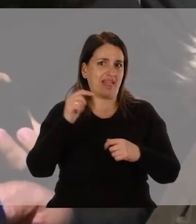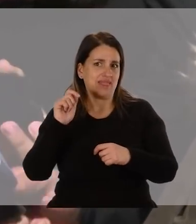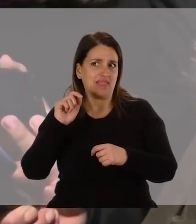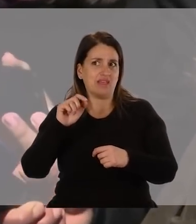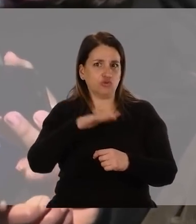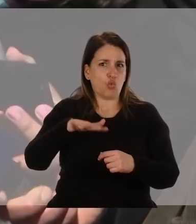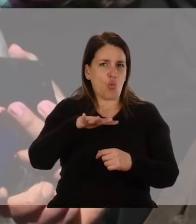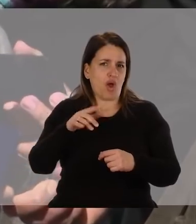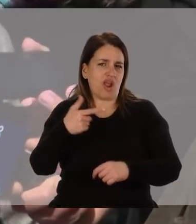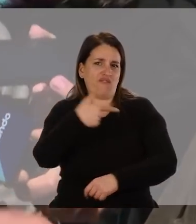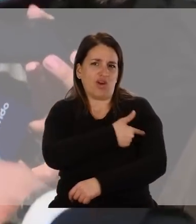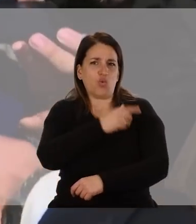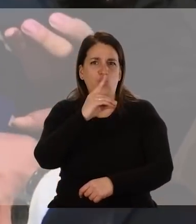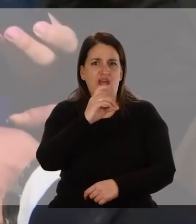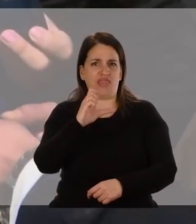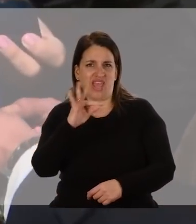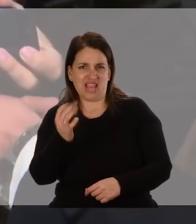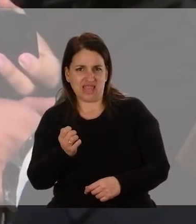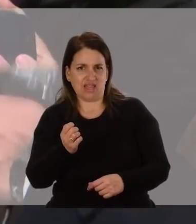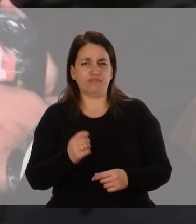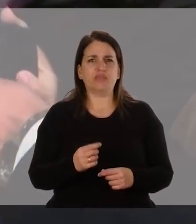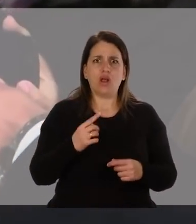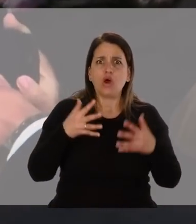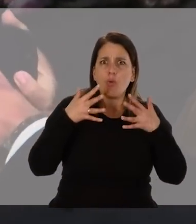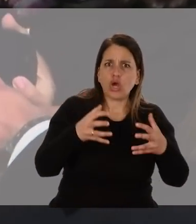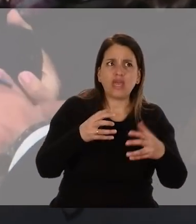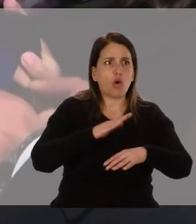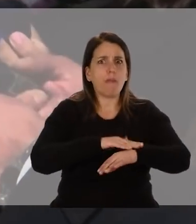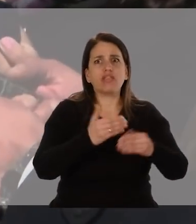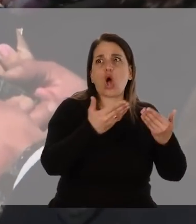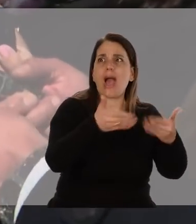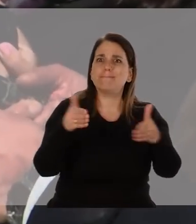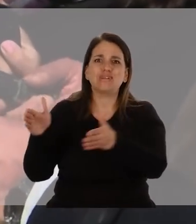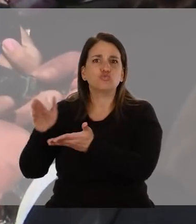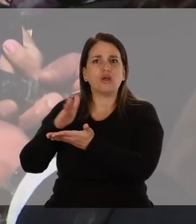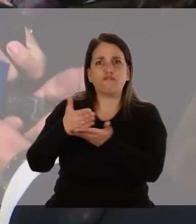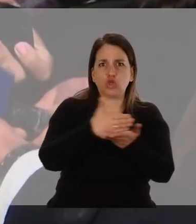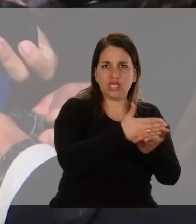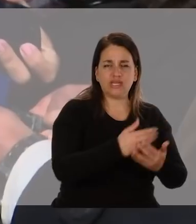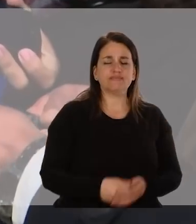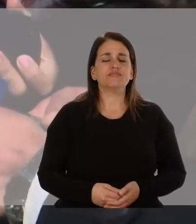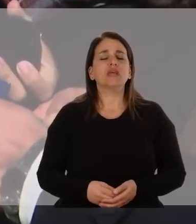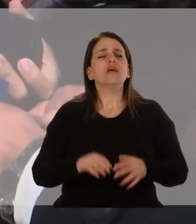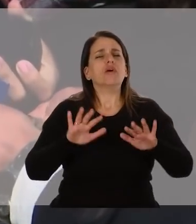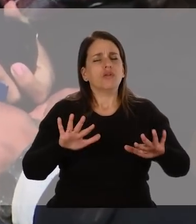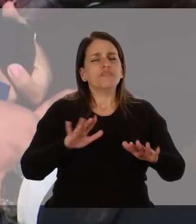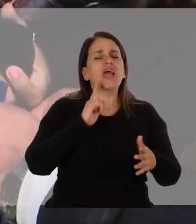Argentina. ¿No es muy riesgoso el momento? En realidad, la apertura de, de fronteras es